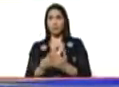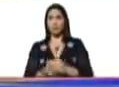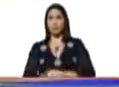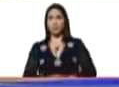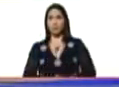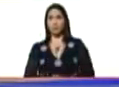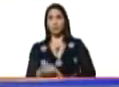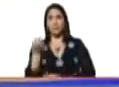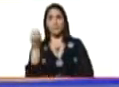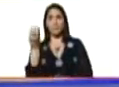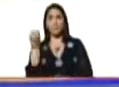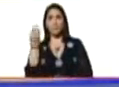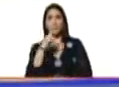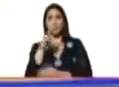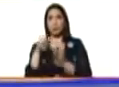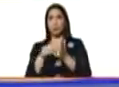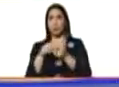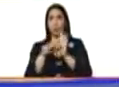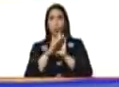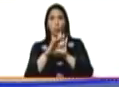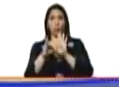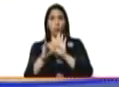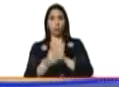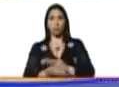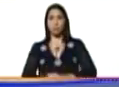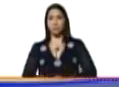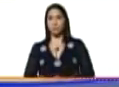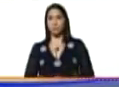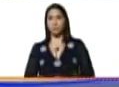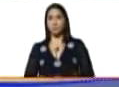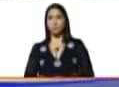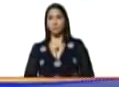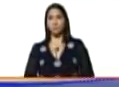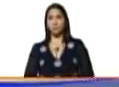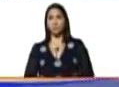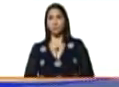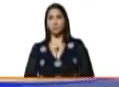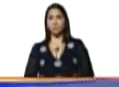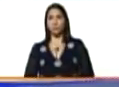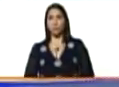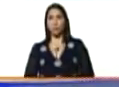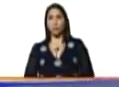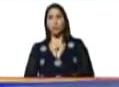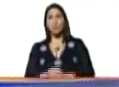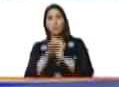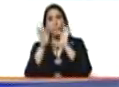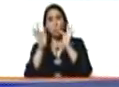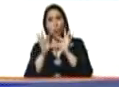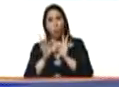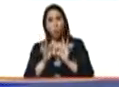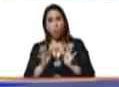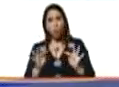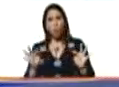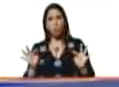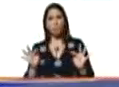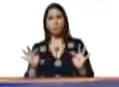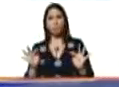a la Asamblea Nacional Constituyente por la manera